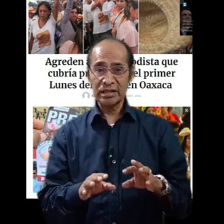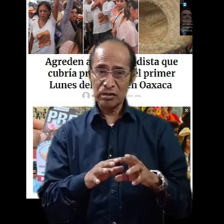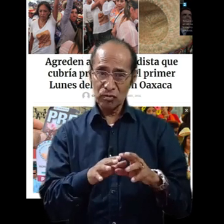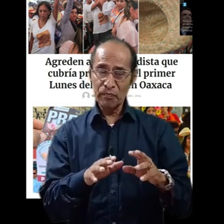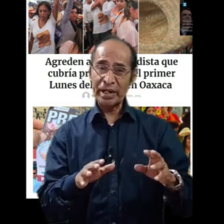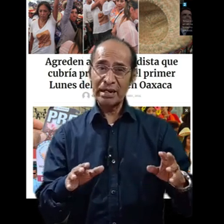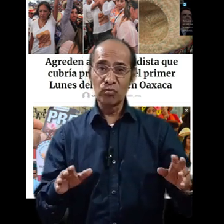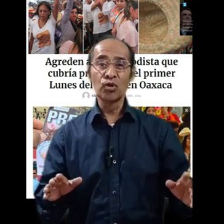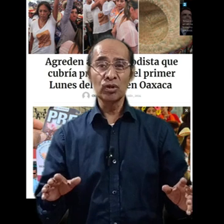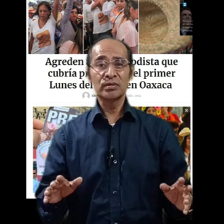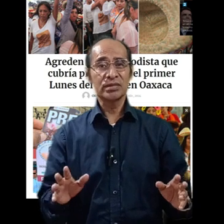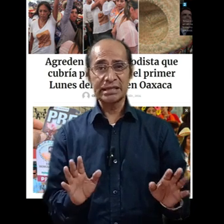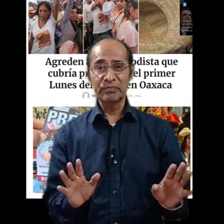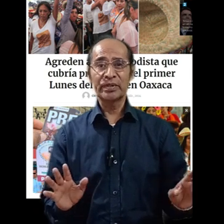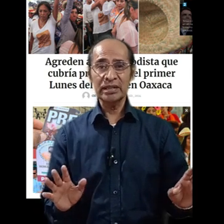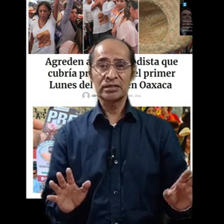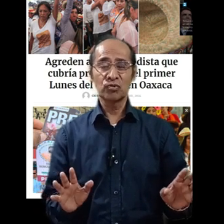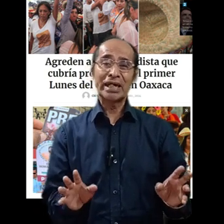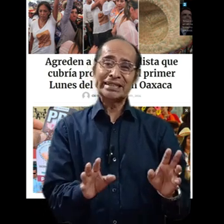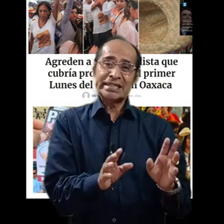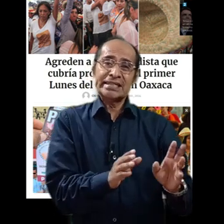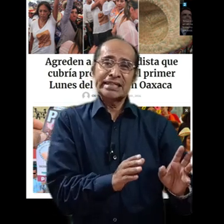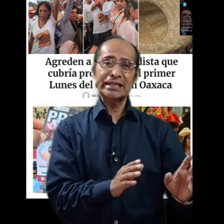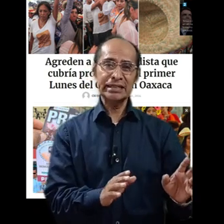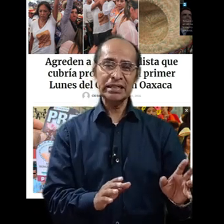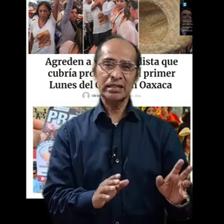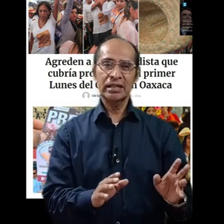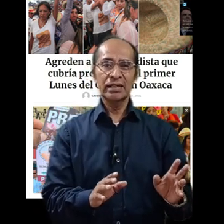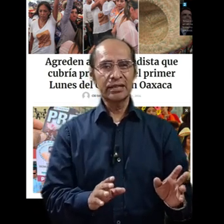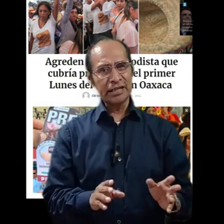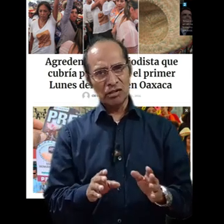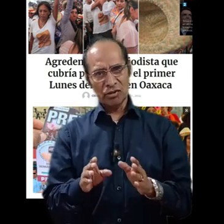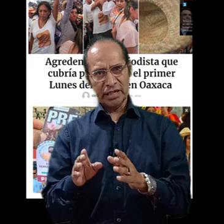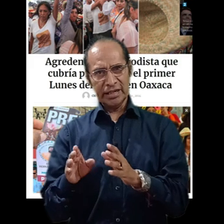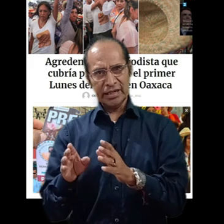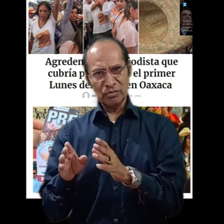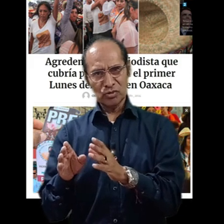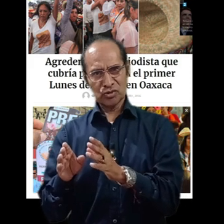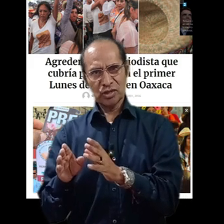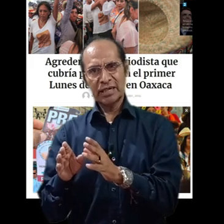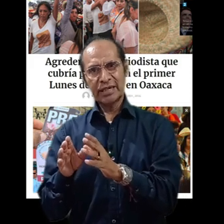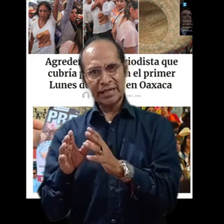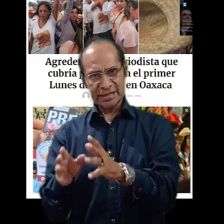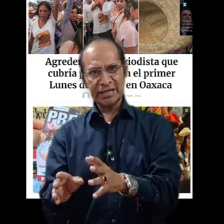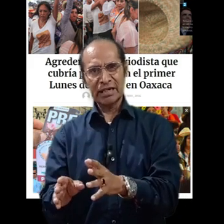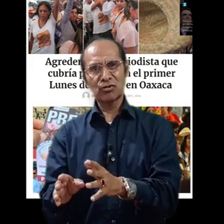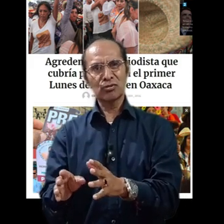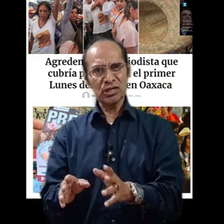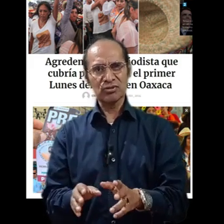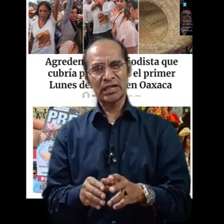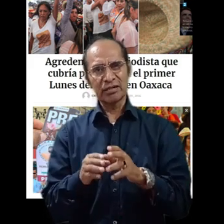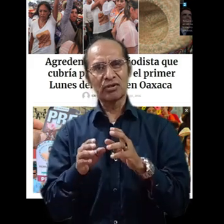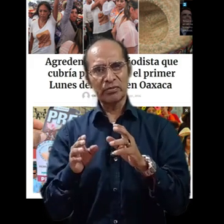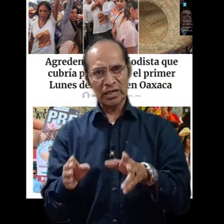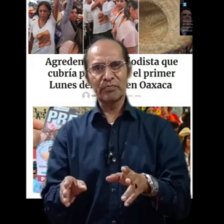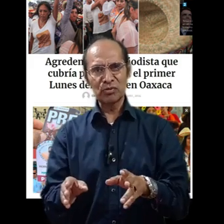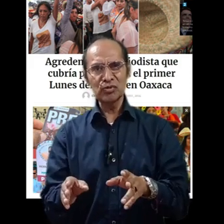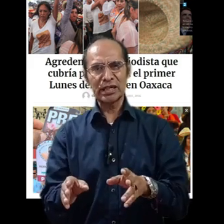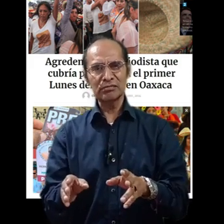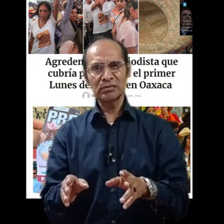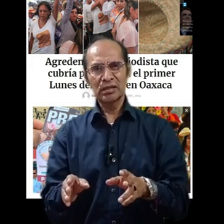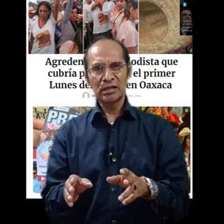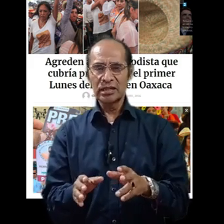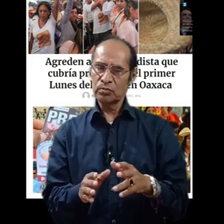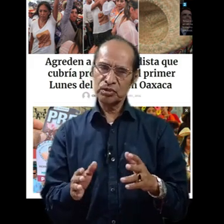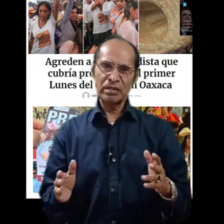acostumbrados a dar un preámbulo siempre un antecedente de lo que queremos que se dé a conocer o sea de lo que va la